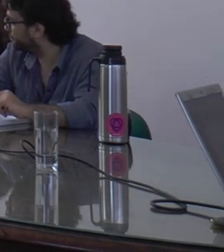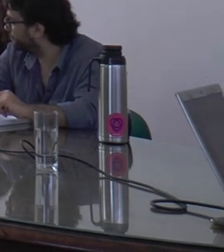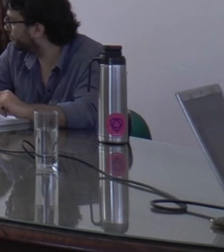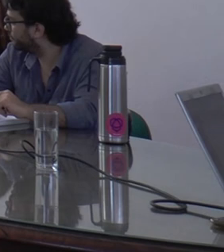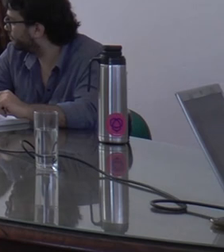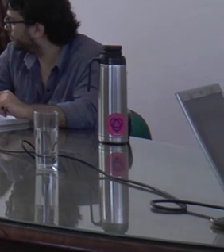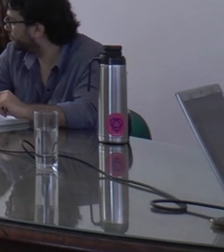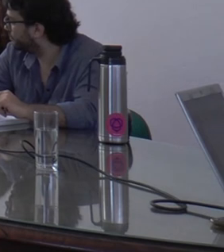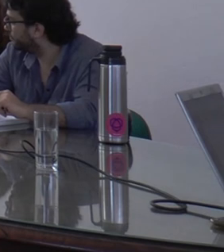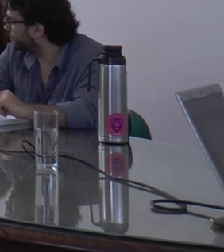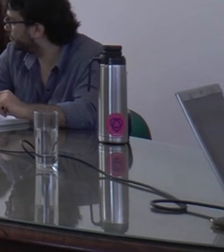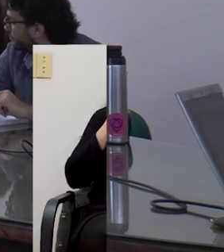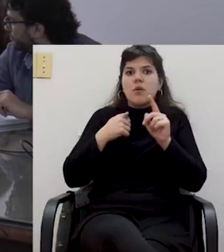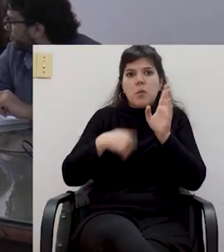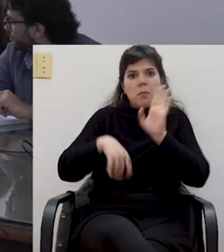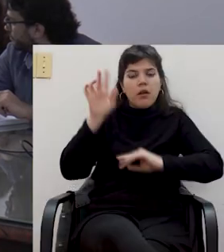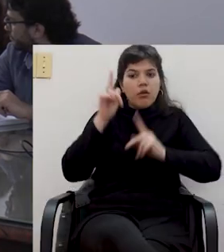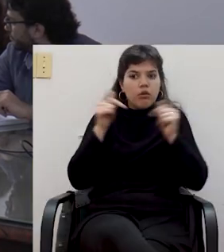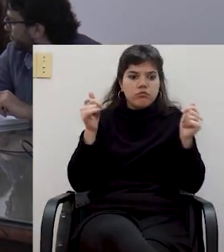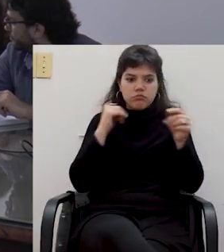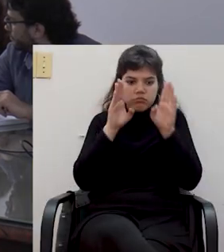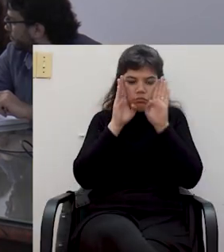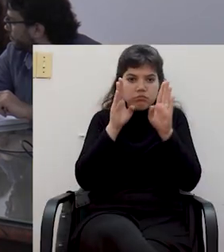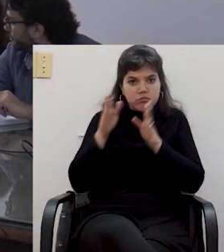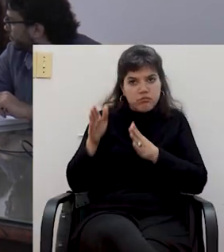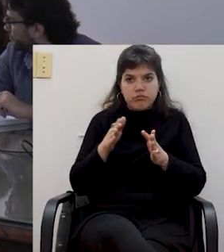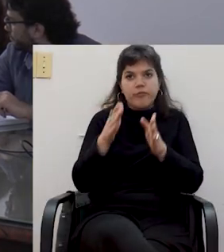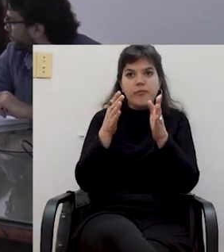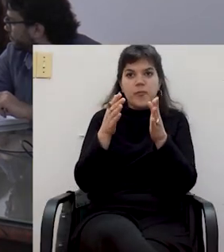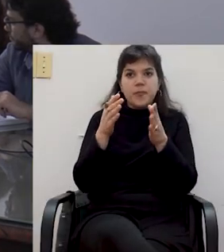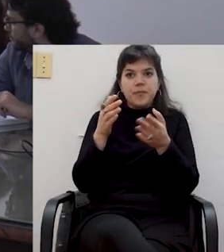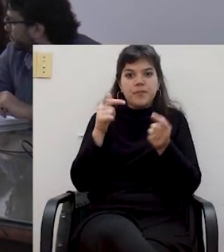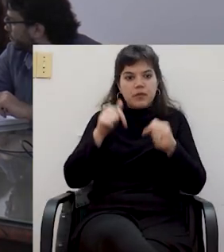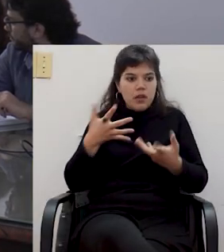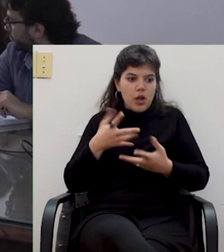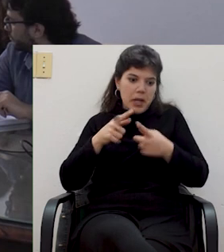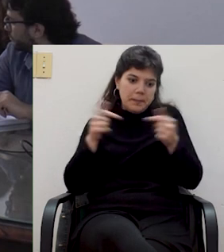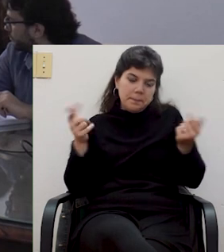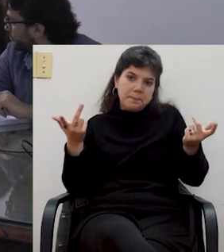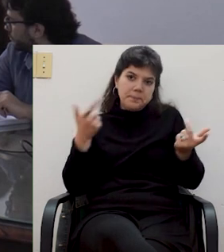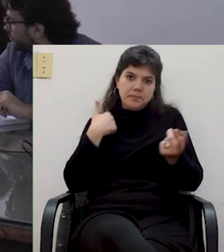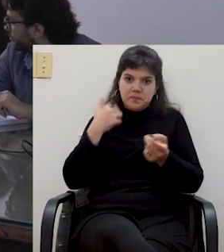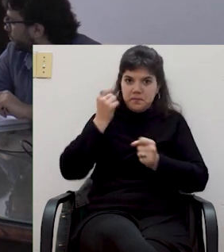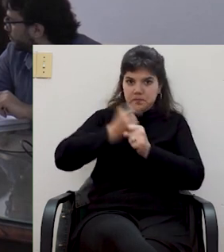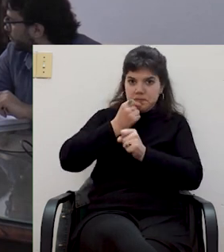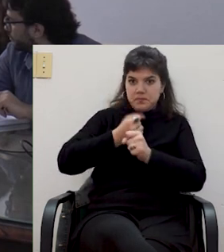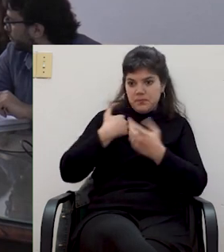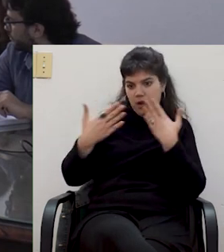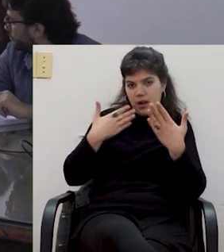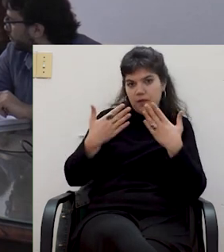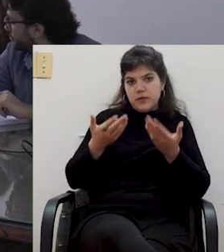fuertes líneas centrales en estas materias que estamos hoy conversando. Pero eso debe de encarnarse